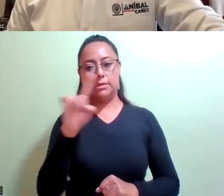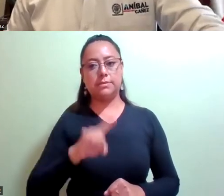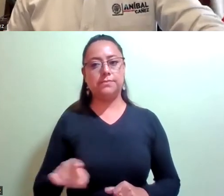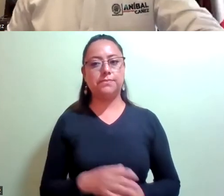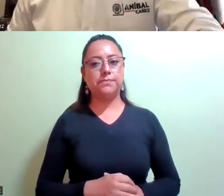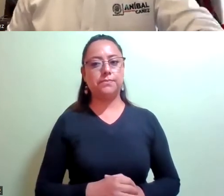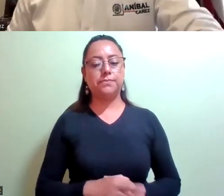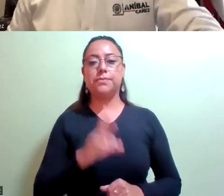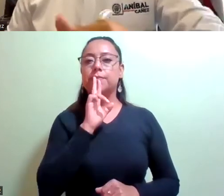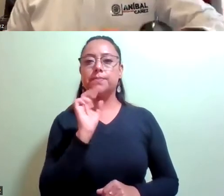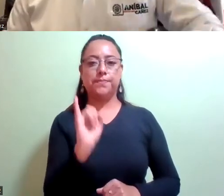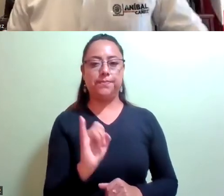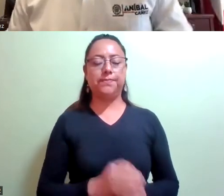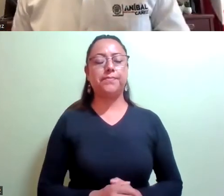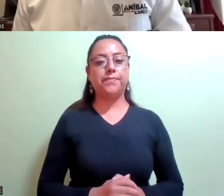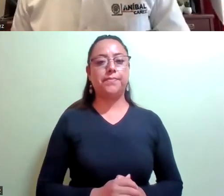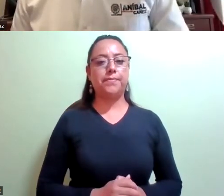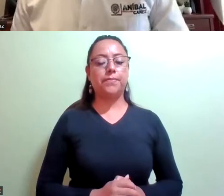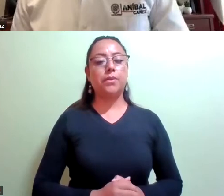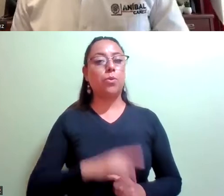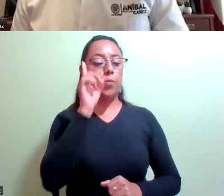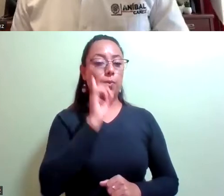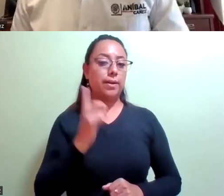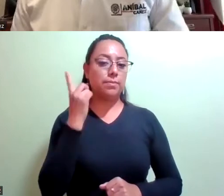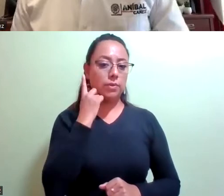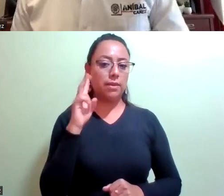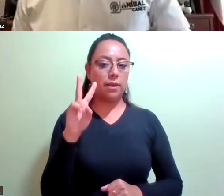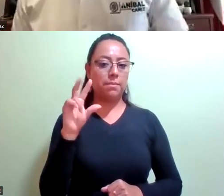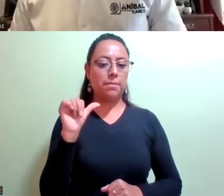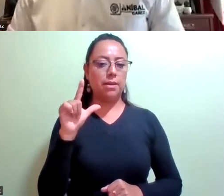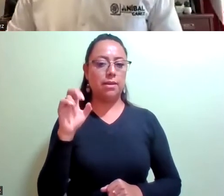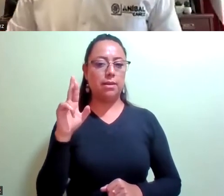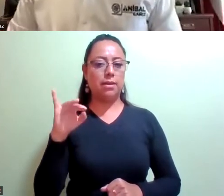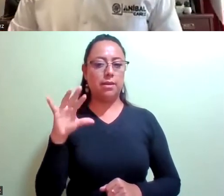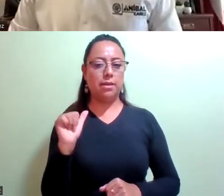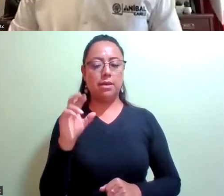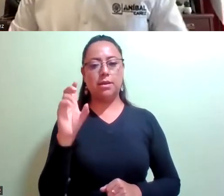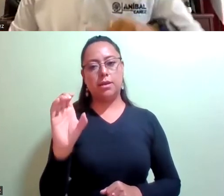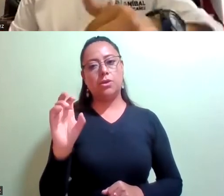Cañes Morales, a favor. Diputada Miriam Valeria Cruz.